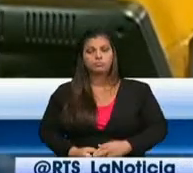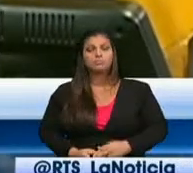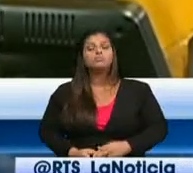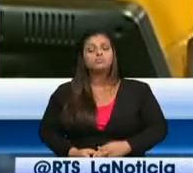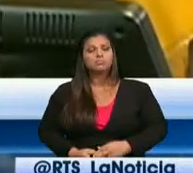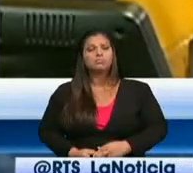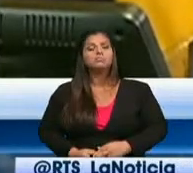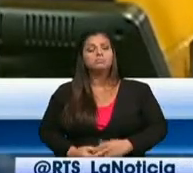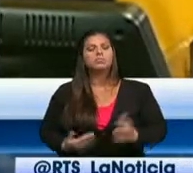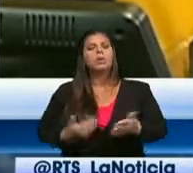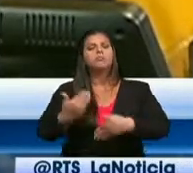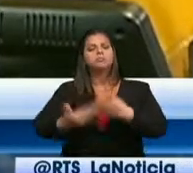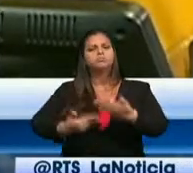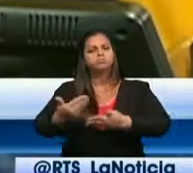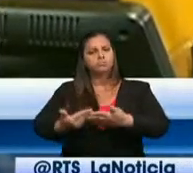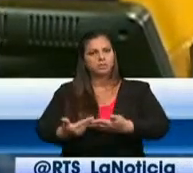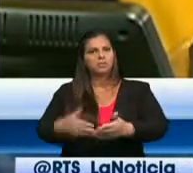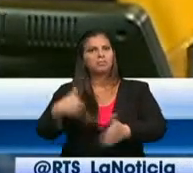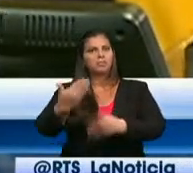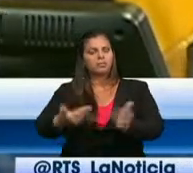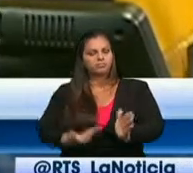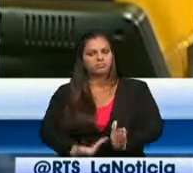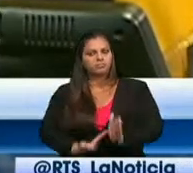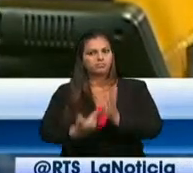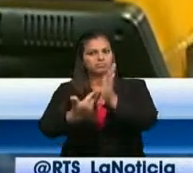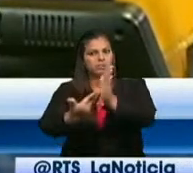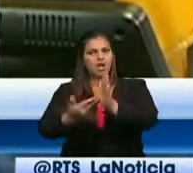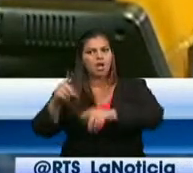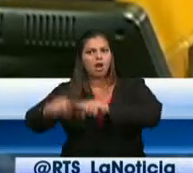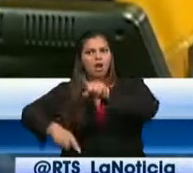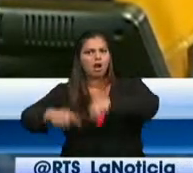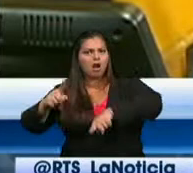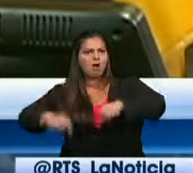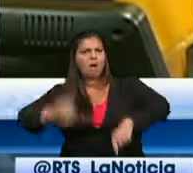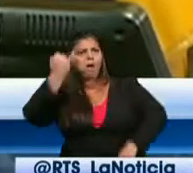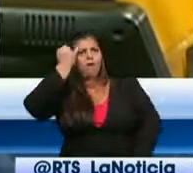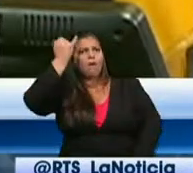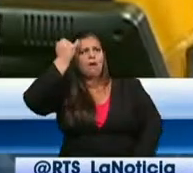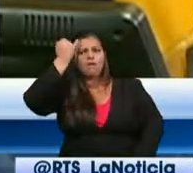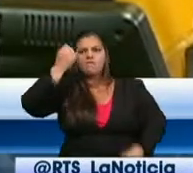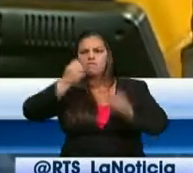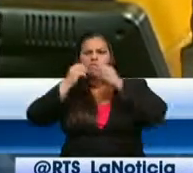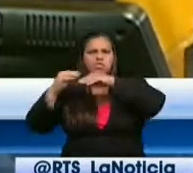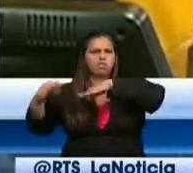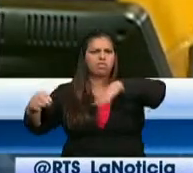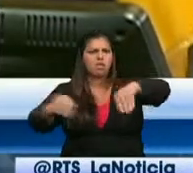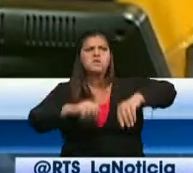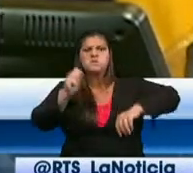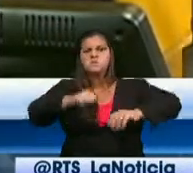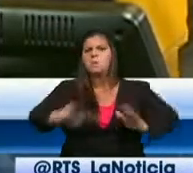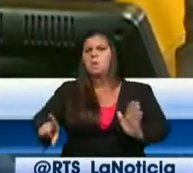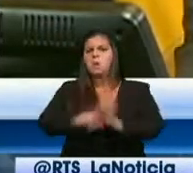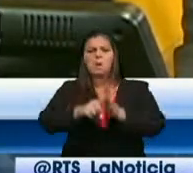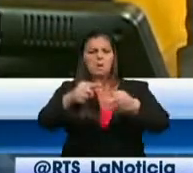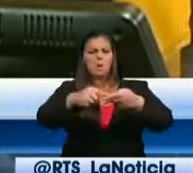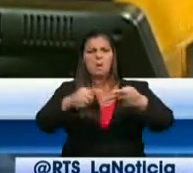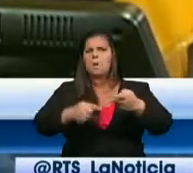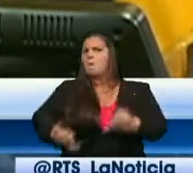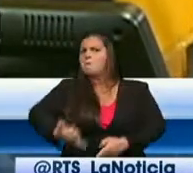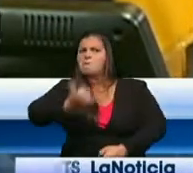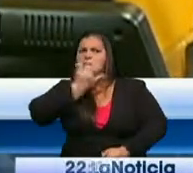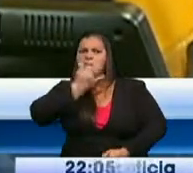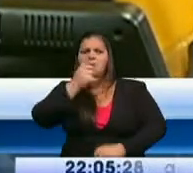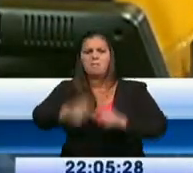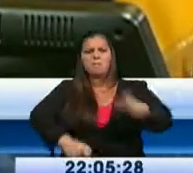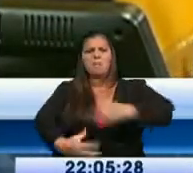amplio consenso, demostrar que se mintió cuando se dijo que esas leyes perjudicaban a la clase media, a la clase pobre, y luego, pues tal vez el próximo